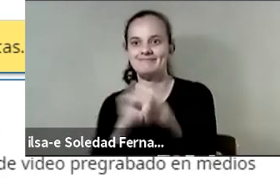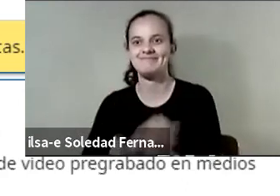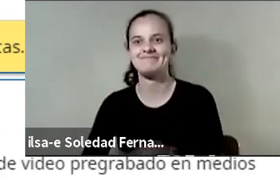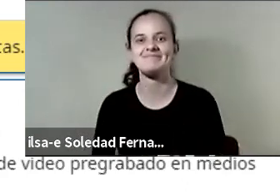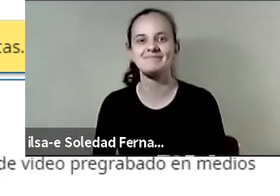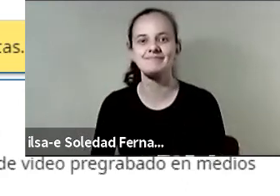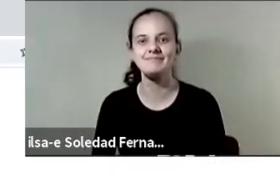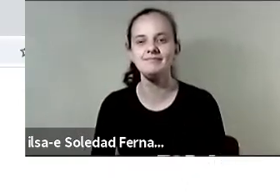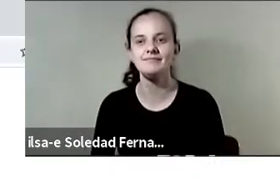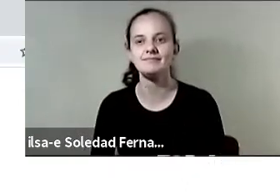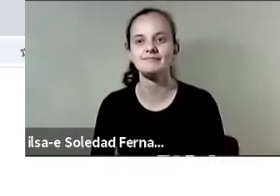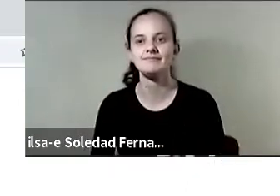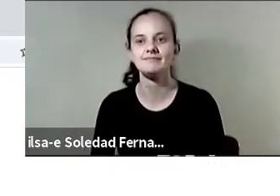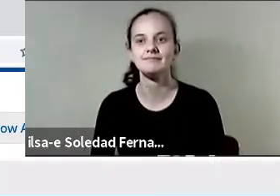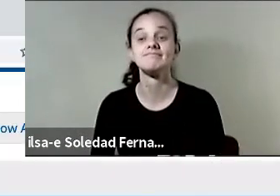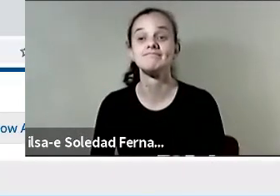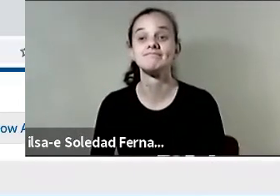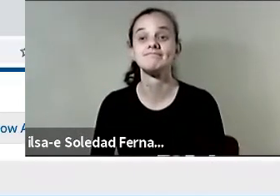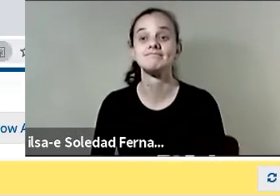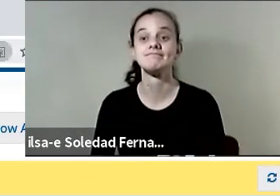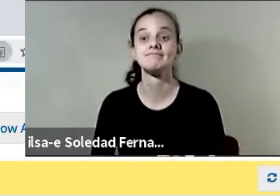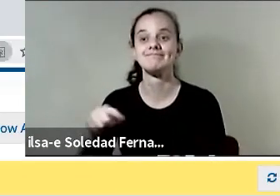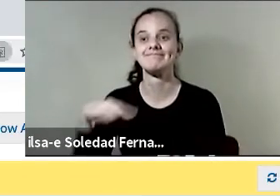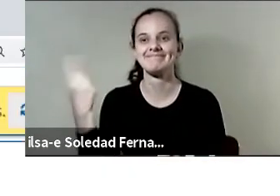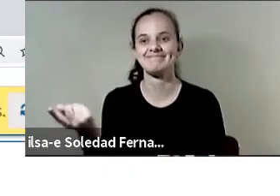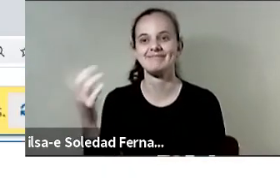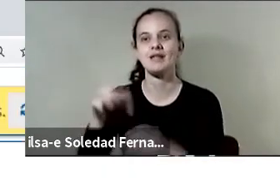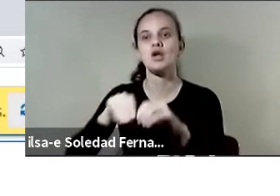generando. Uy, de nuevo volví a abrir la página.